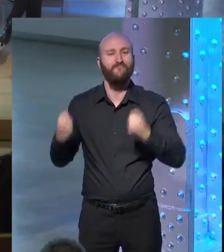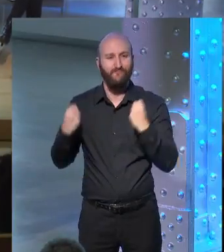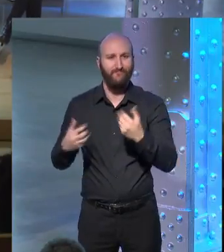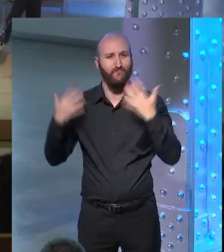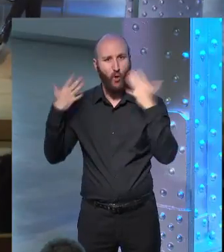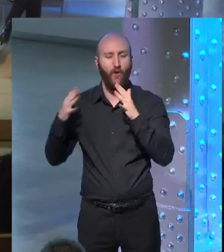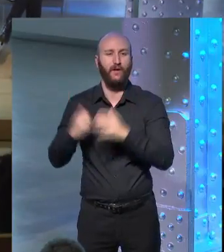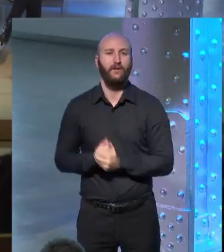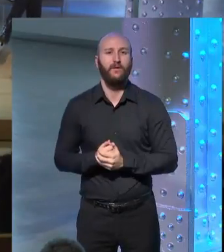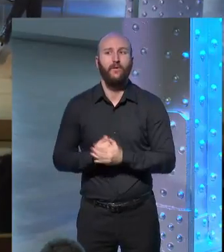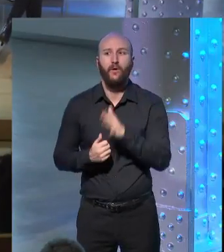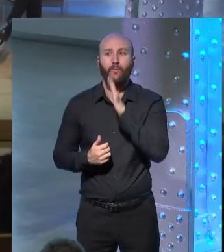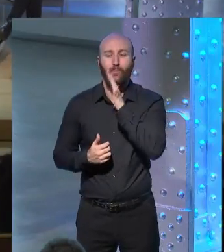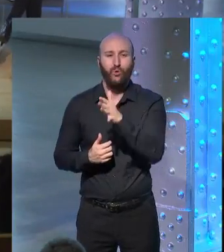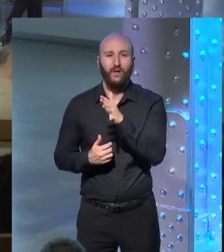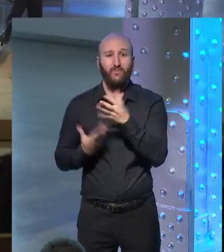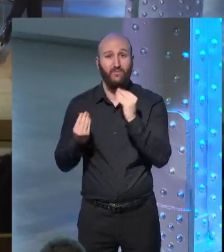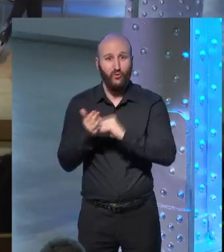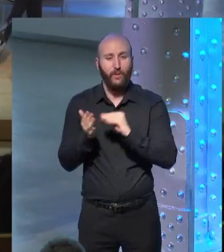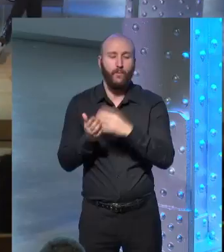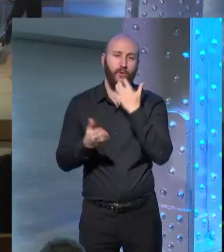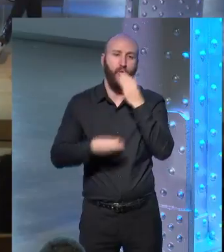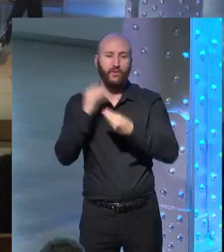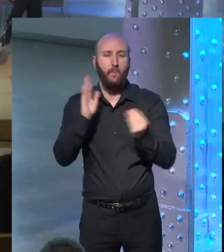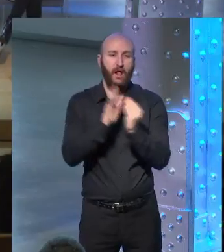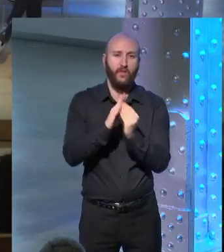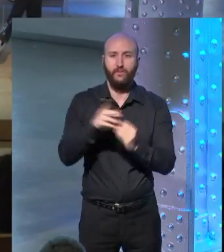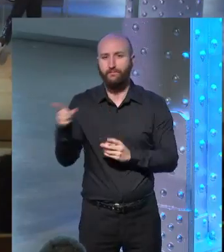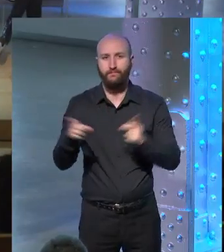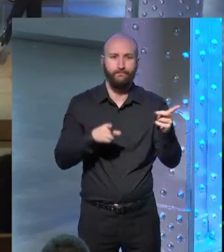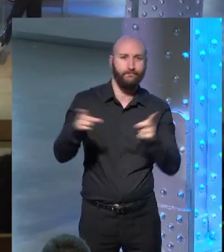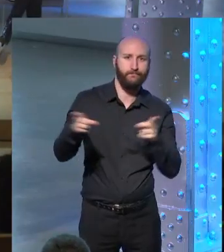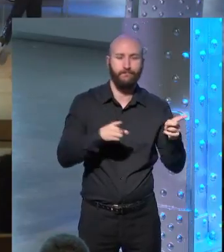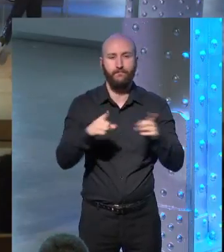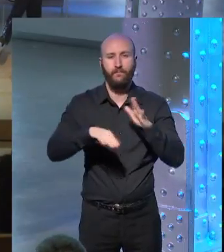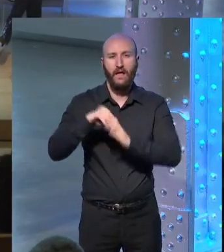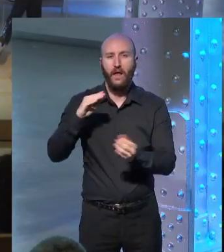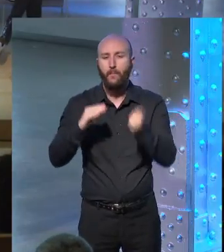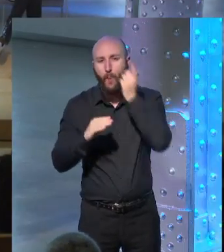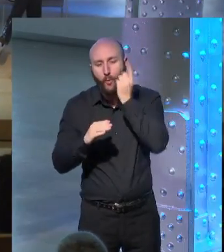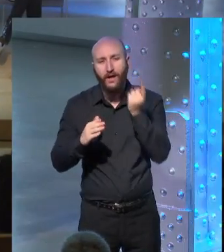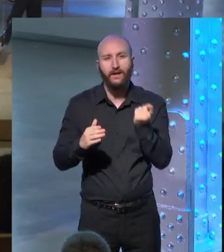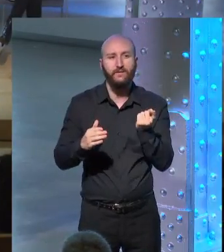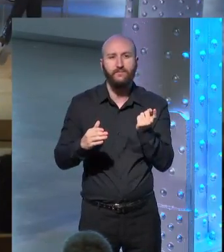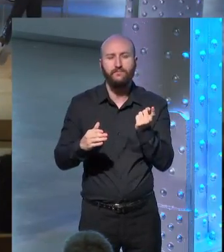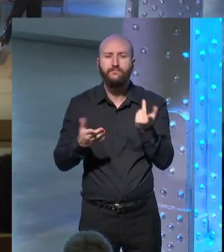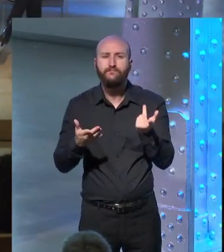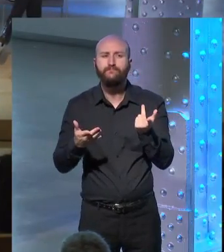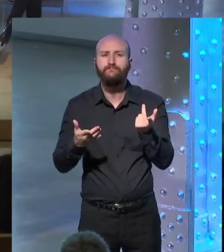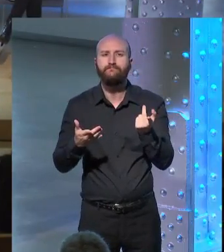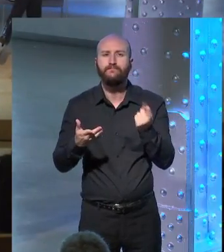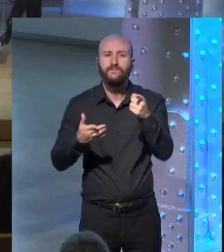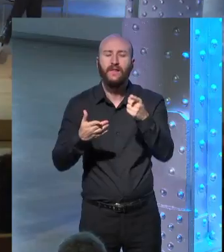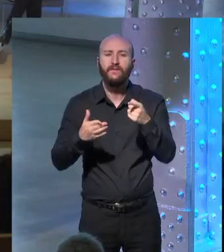Porque efectivamente a veces nos quedamos en si usamos una aplicación u otra para el móvil y cómo hacemos que sea más seguro el uso